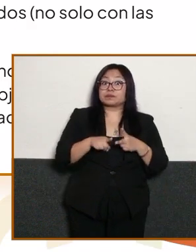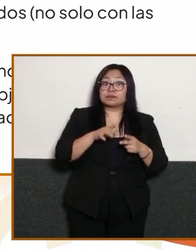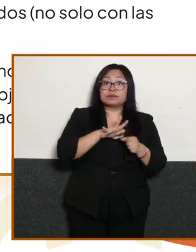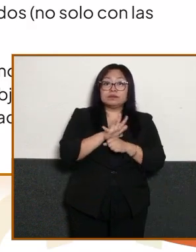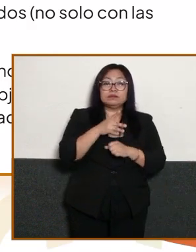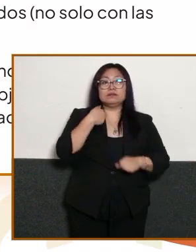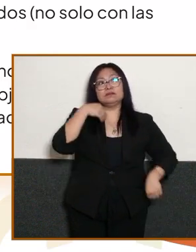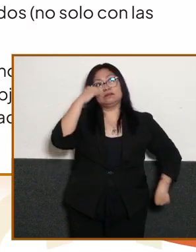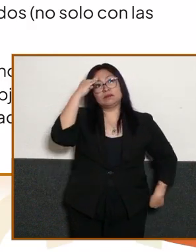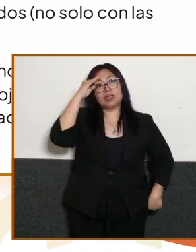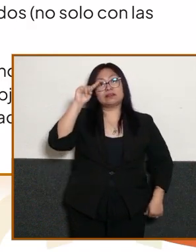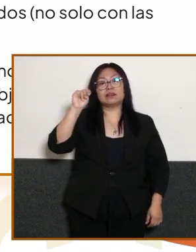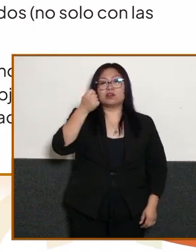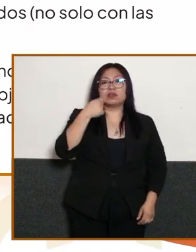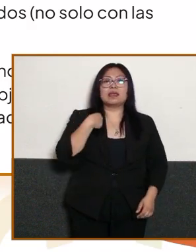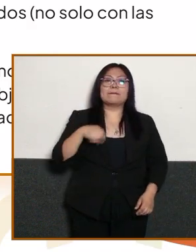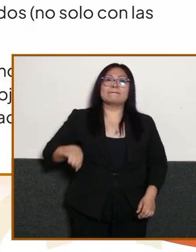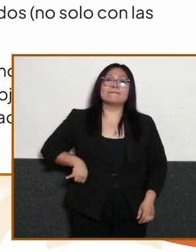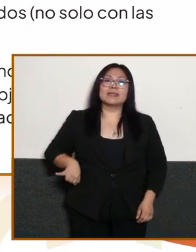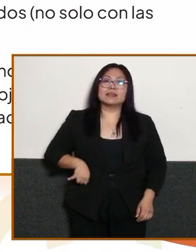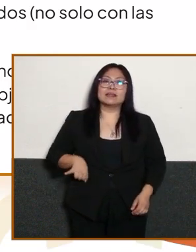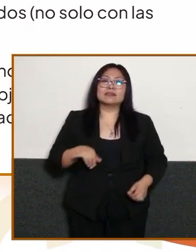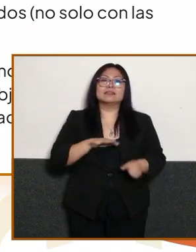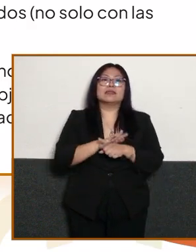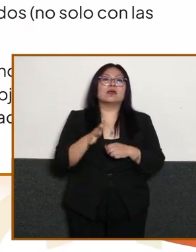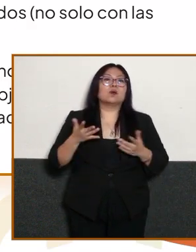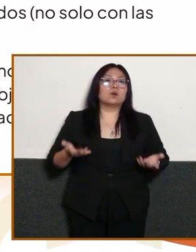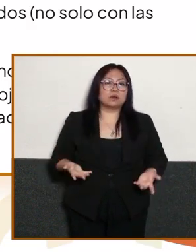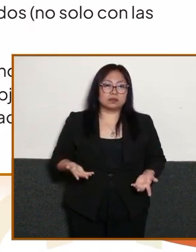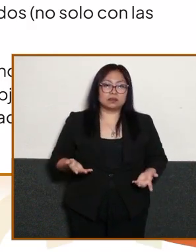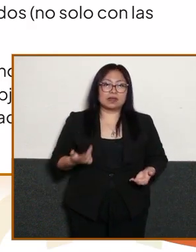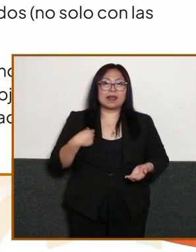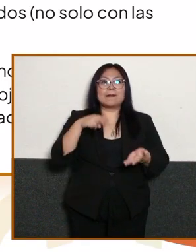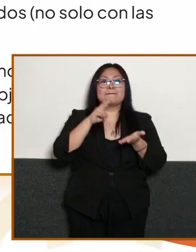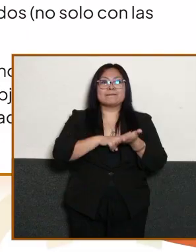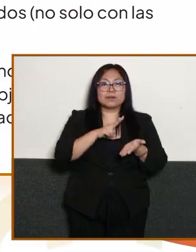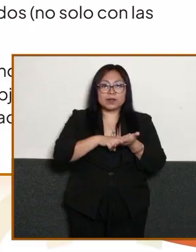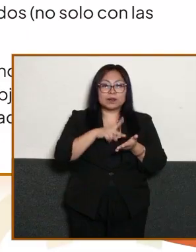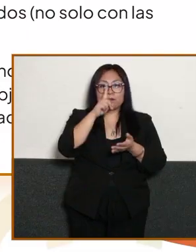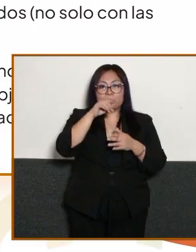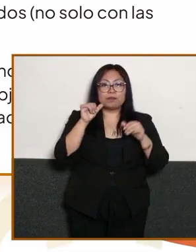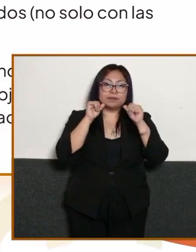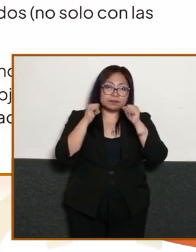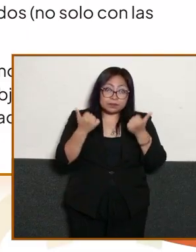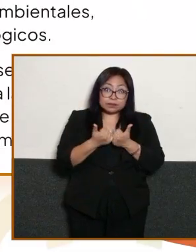las tecnologías que más nos interesan y cuáles pueden crear valor en nuestras organizaciones.